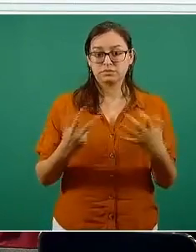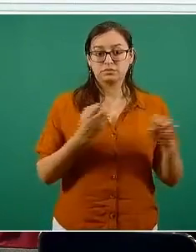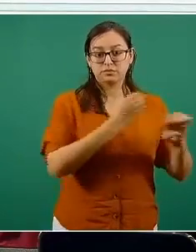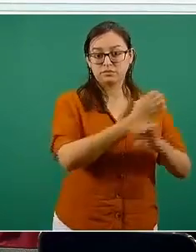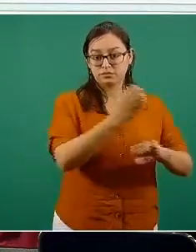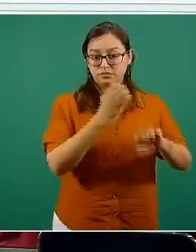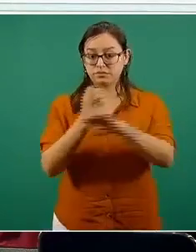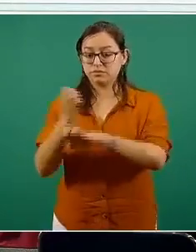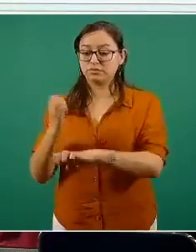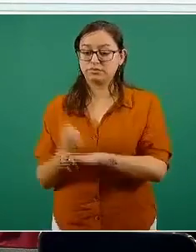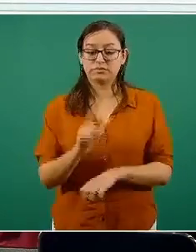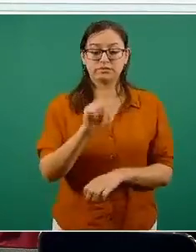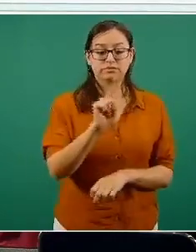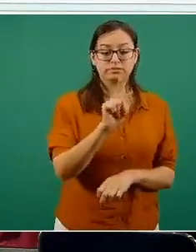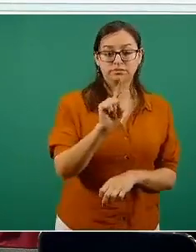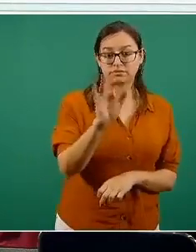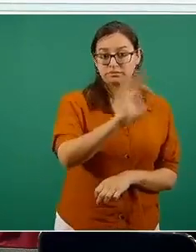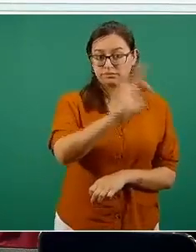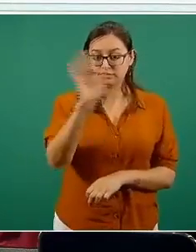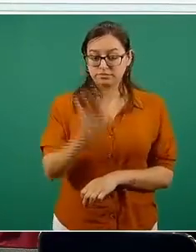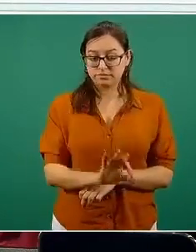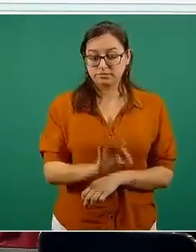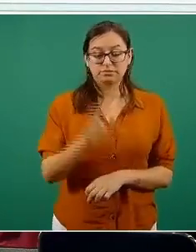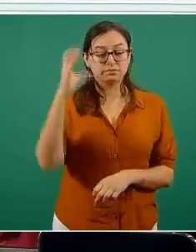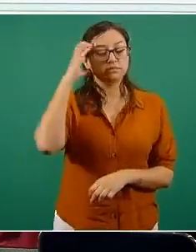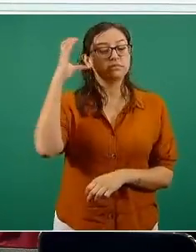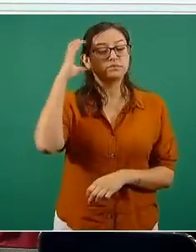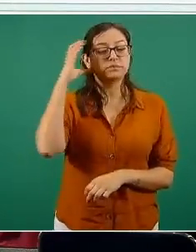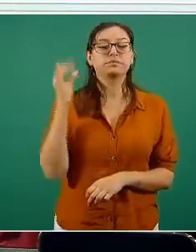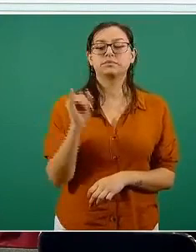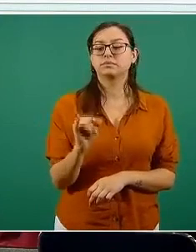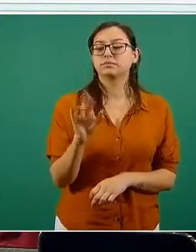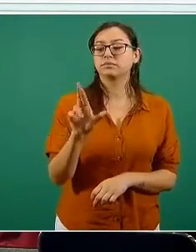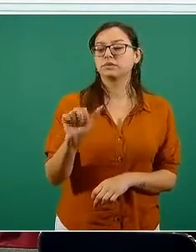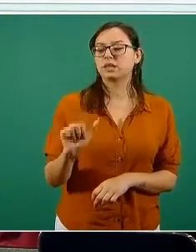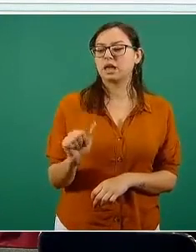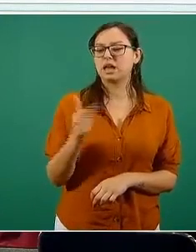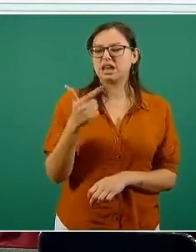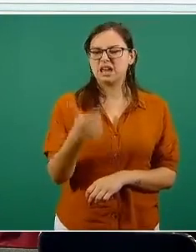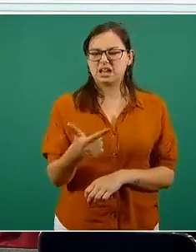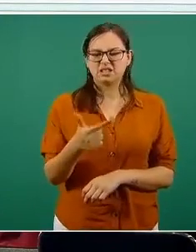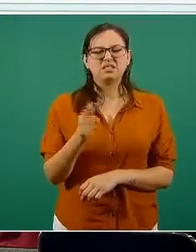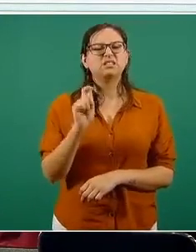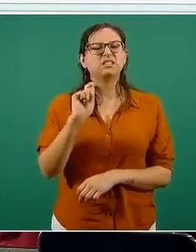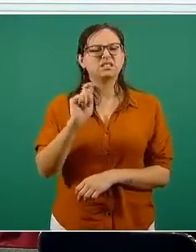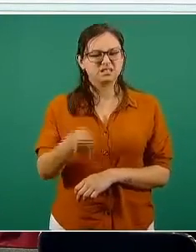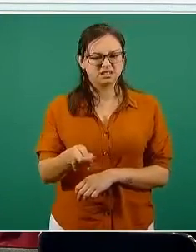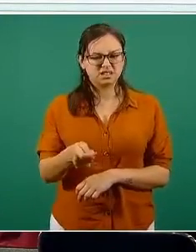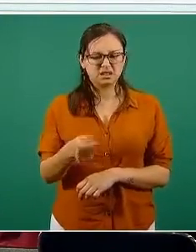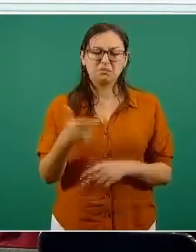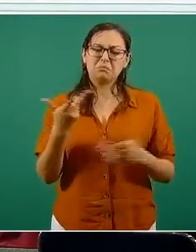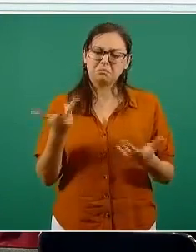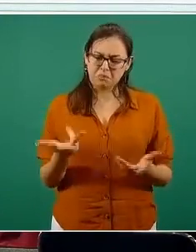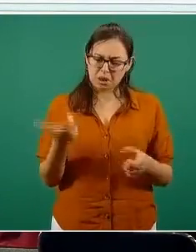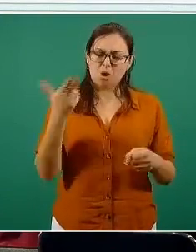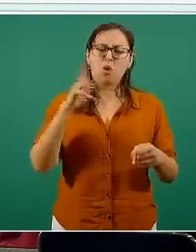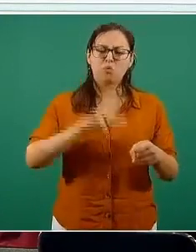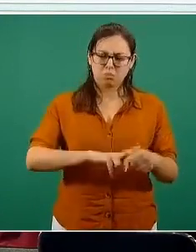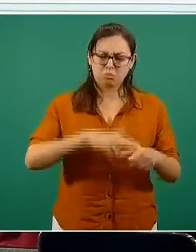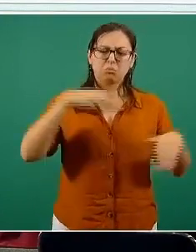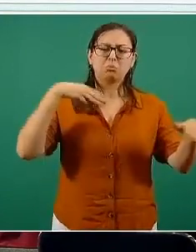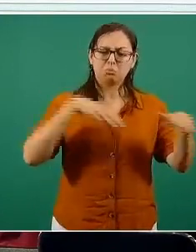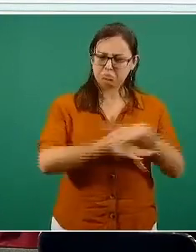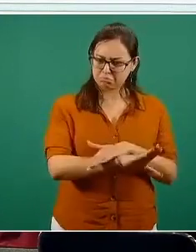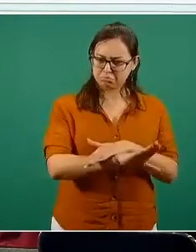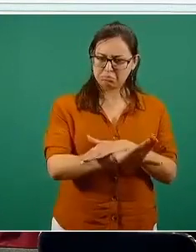del 70% de sus camas generales, son las camas que se dedican a la hospitalización, son pacientes graves, pero no tan